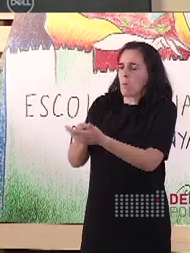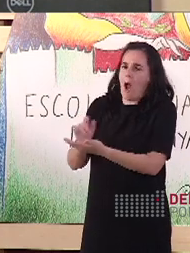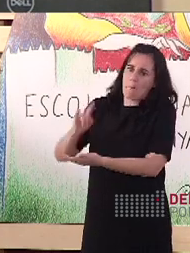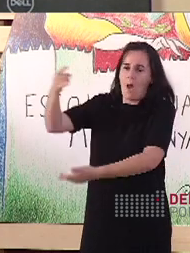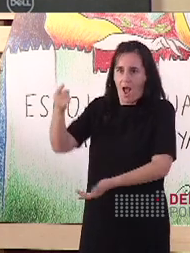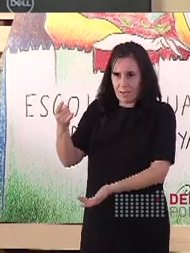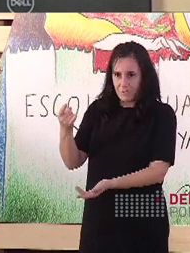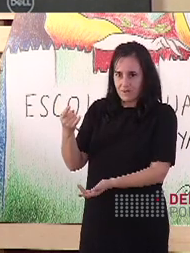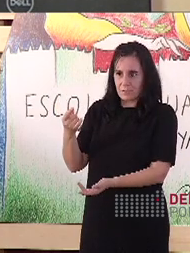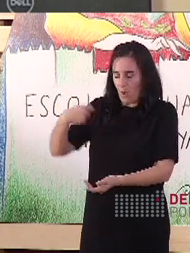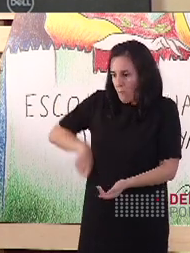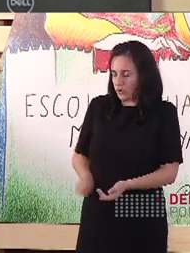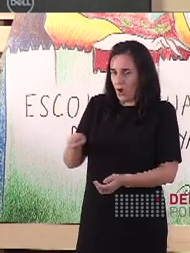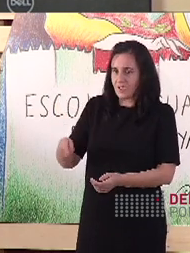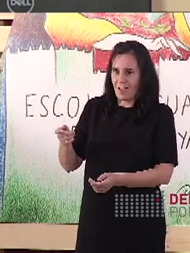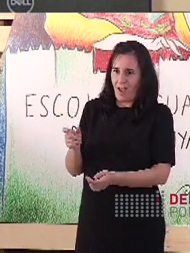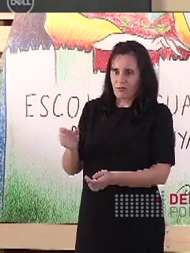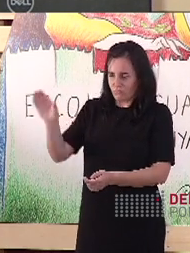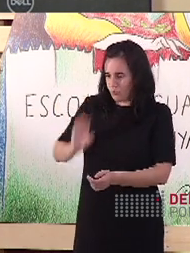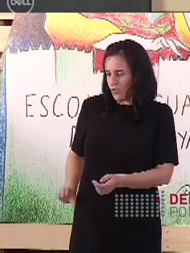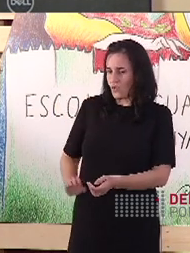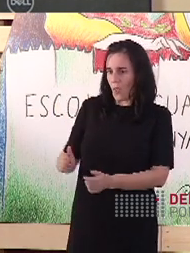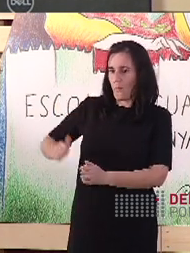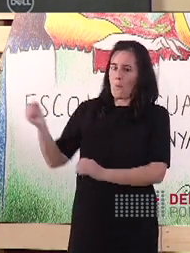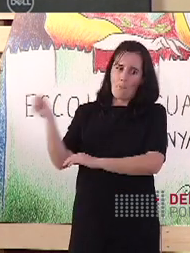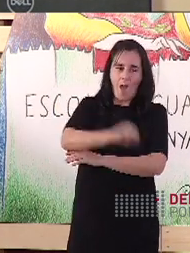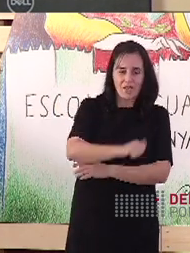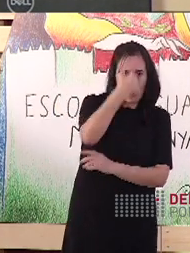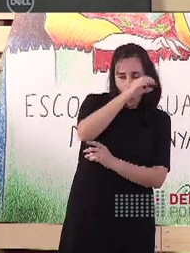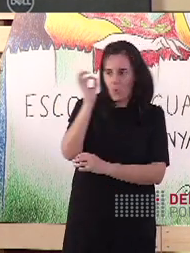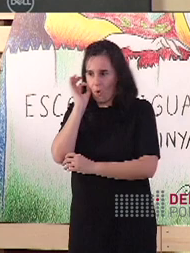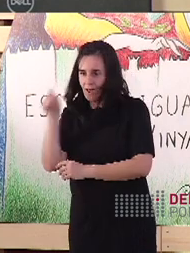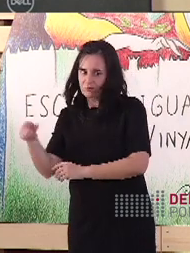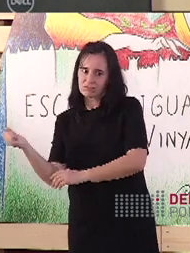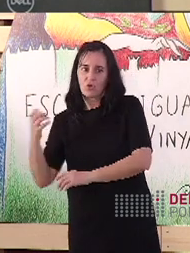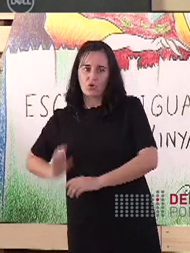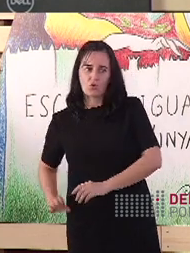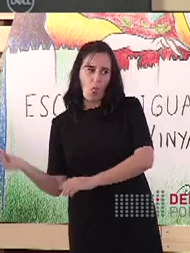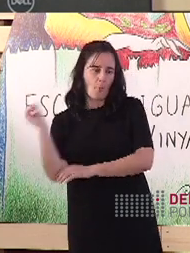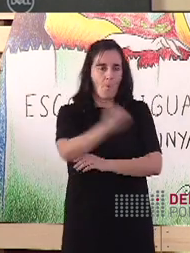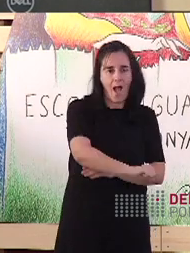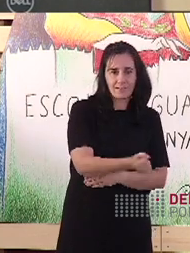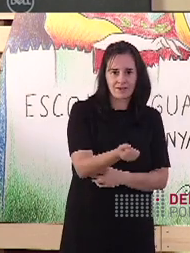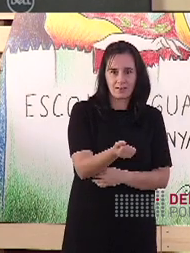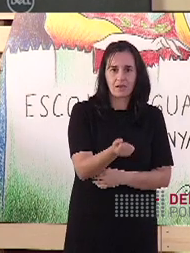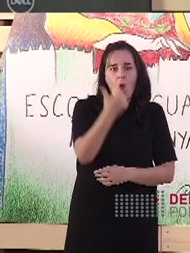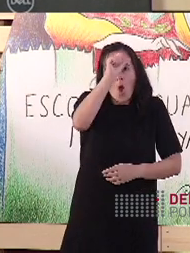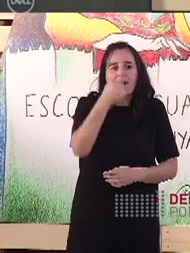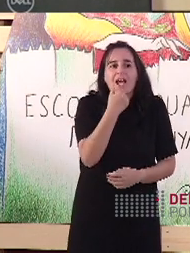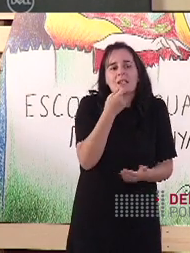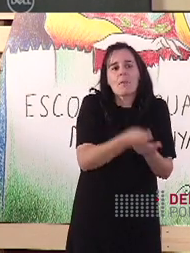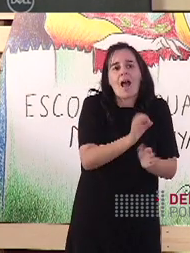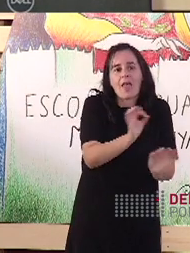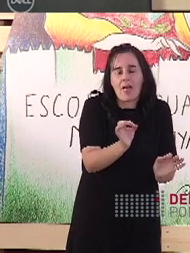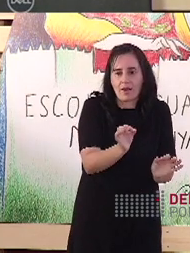a las que las mujeres les pagan. A los hombres a veces ni nos pagan. Hombre, preguntaros por qué. ¿Por qué a los hombres muchas veces ni siquiera son